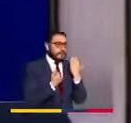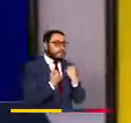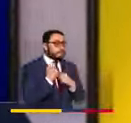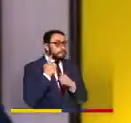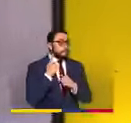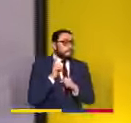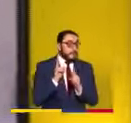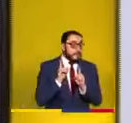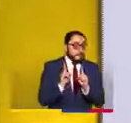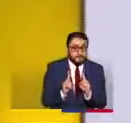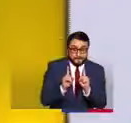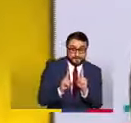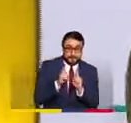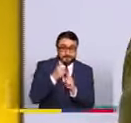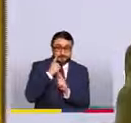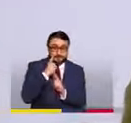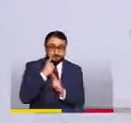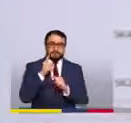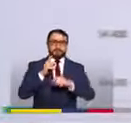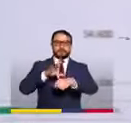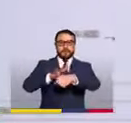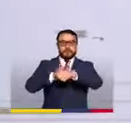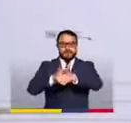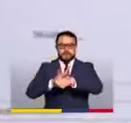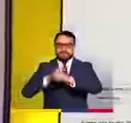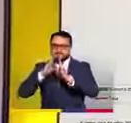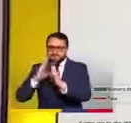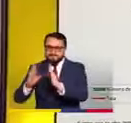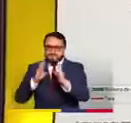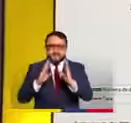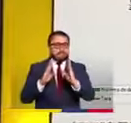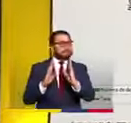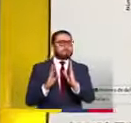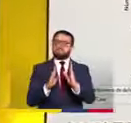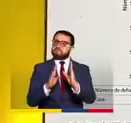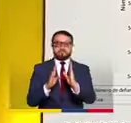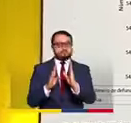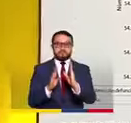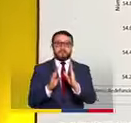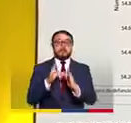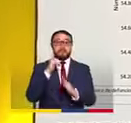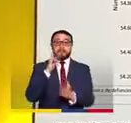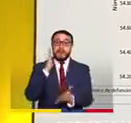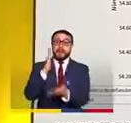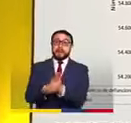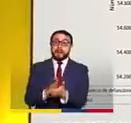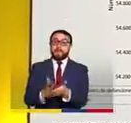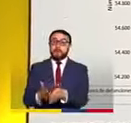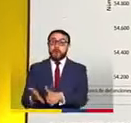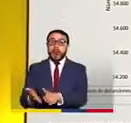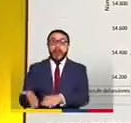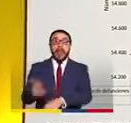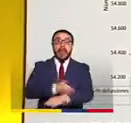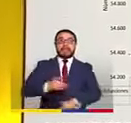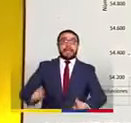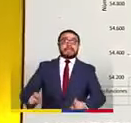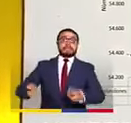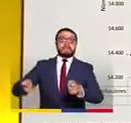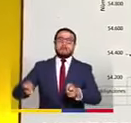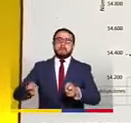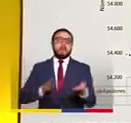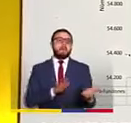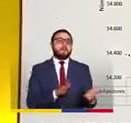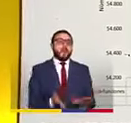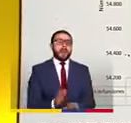Pero no se les atiende bien, mueren antes de tiempo, y entonces